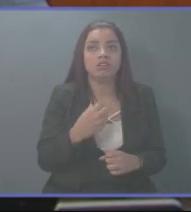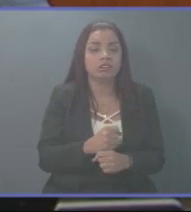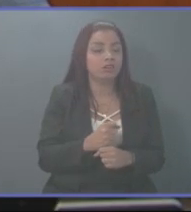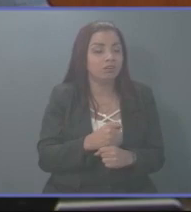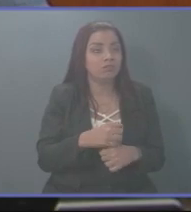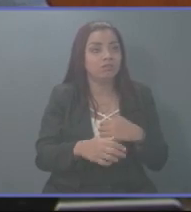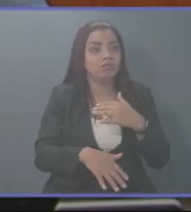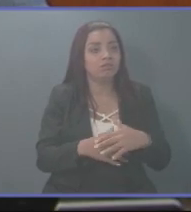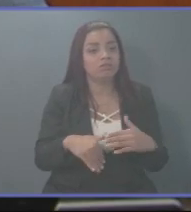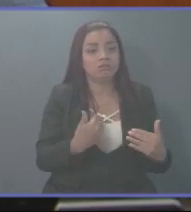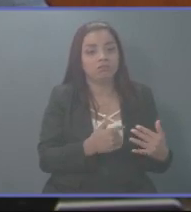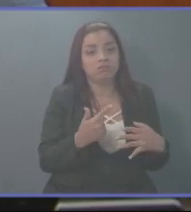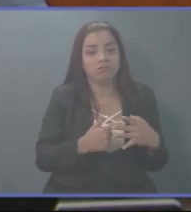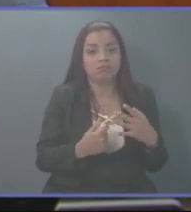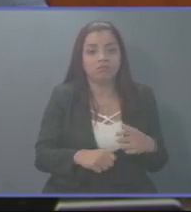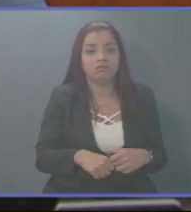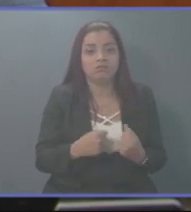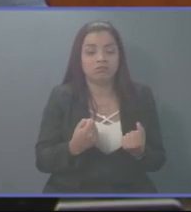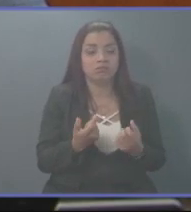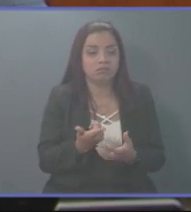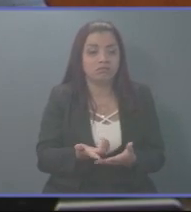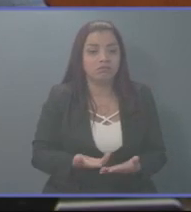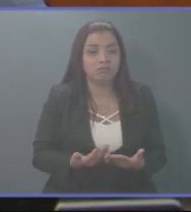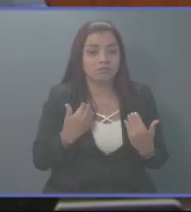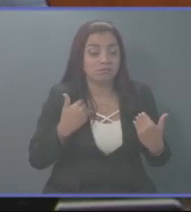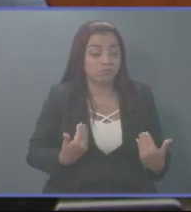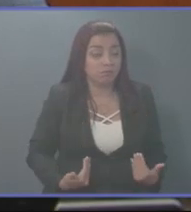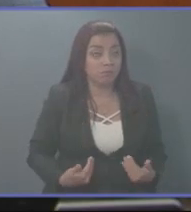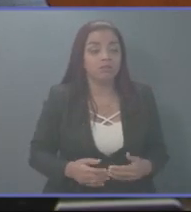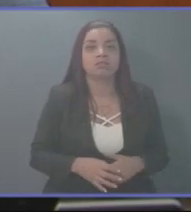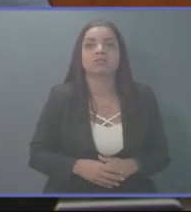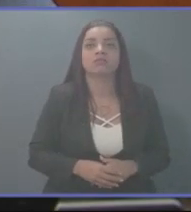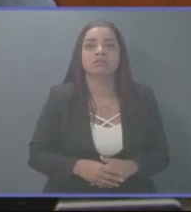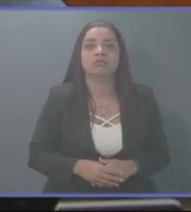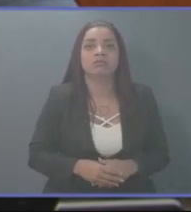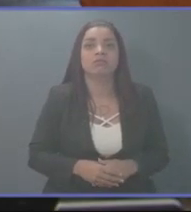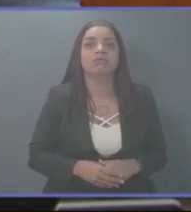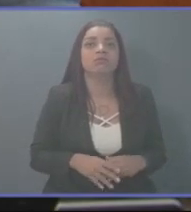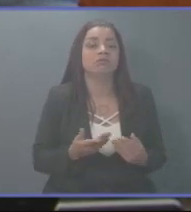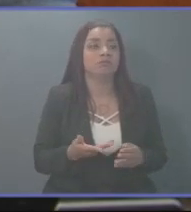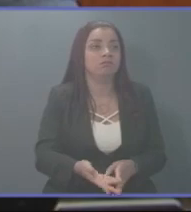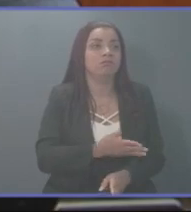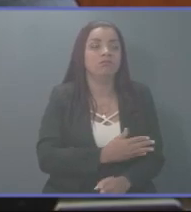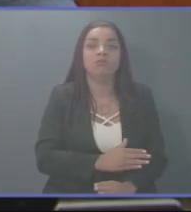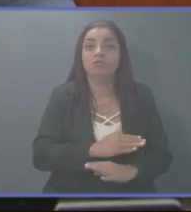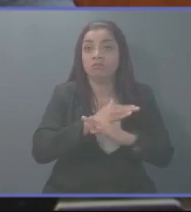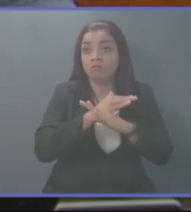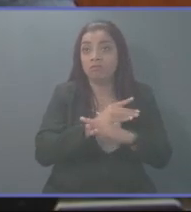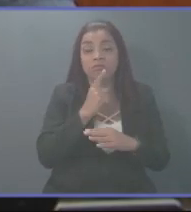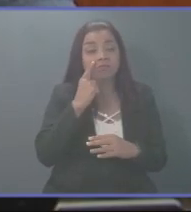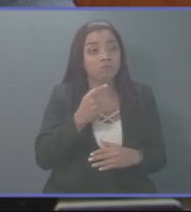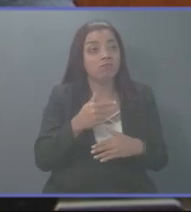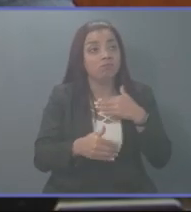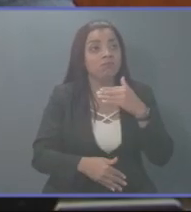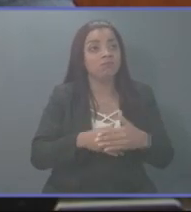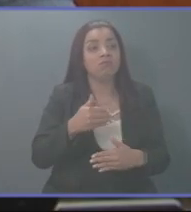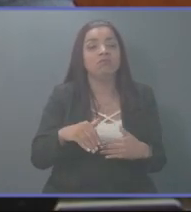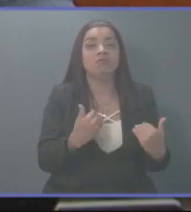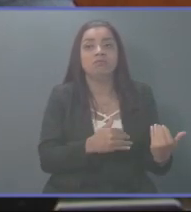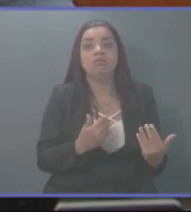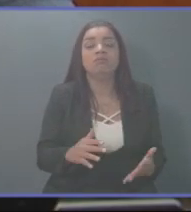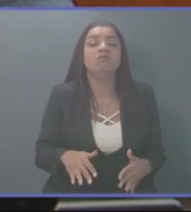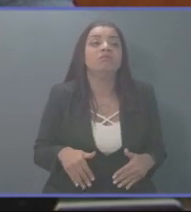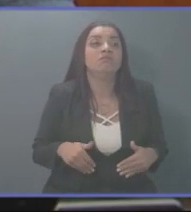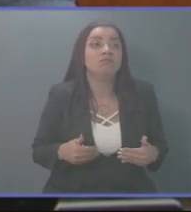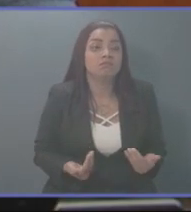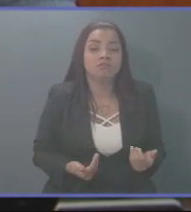graves e indiscriminadas a los derechos humanos. La prevención es el conjunto de medidas destinadas a